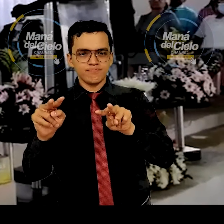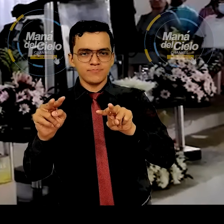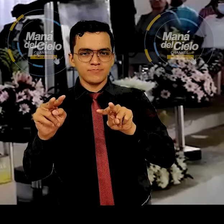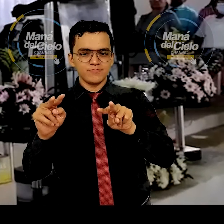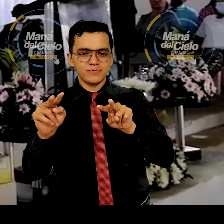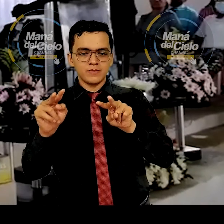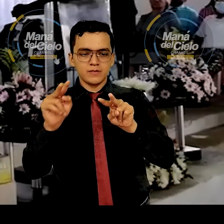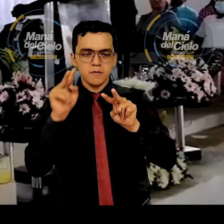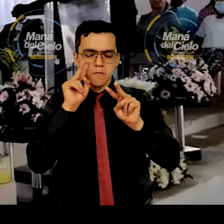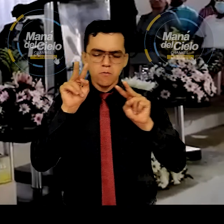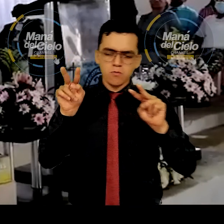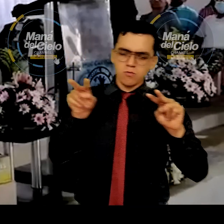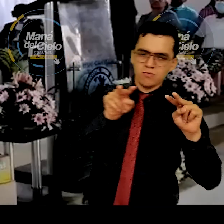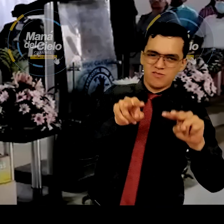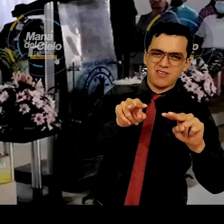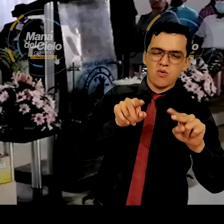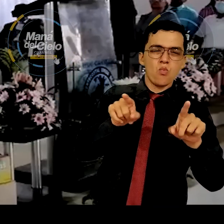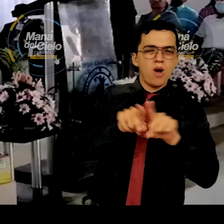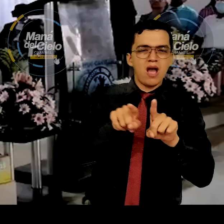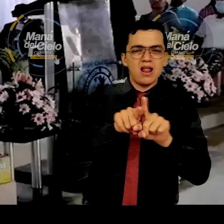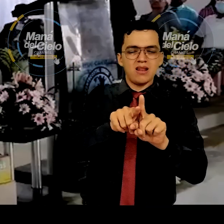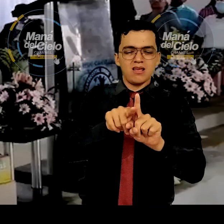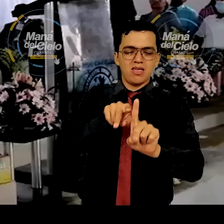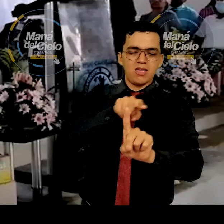Una hermana aquí de Carrizal hace años.